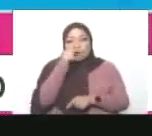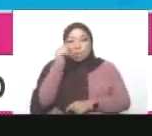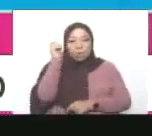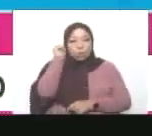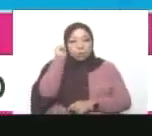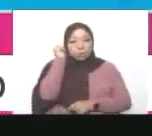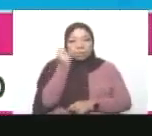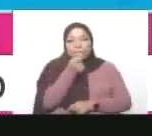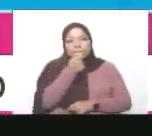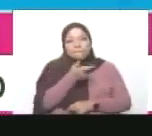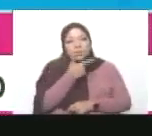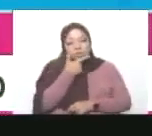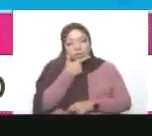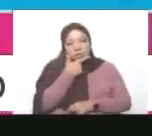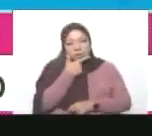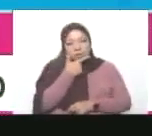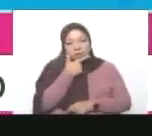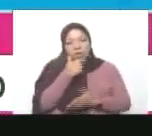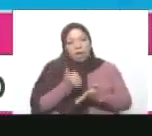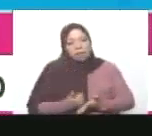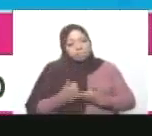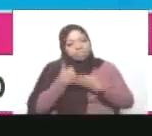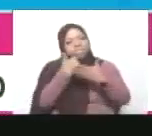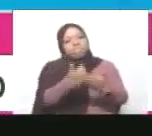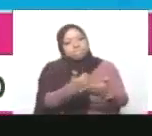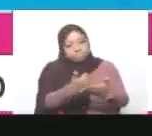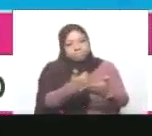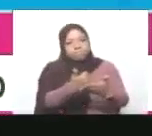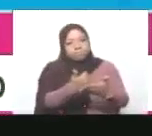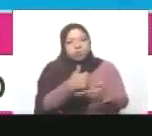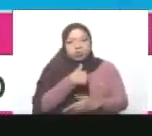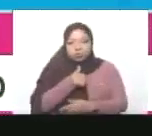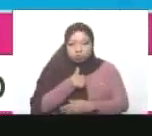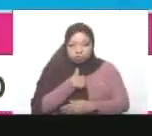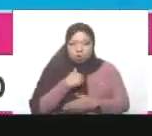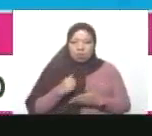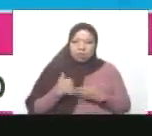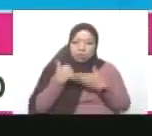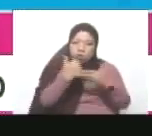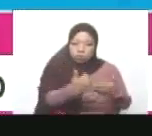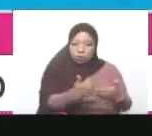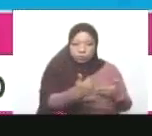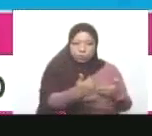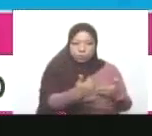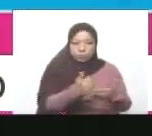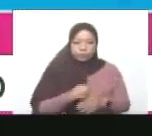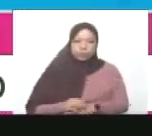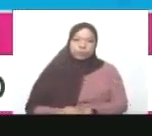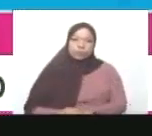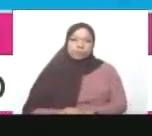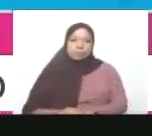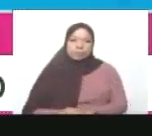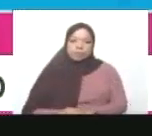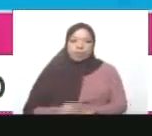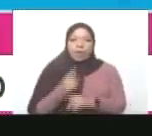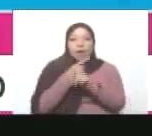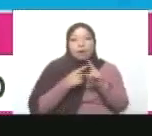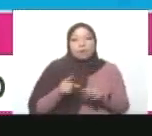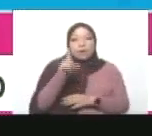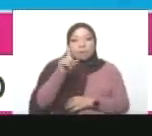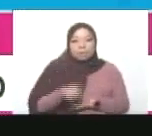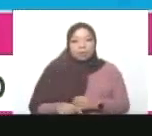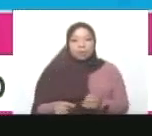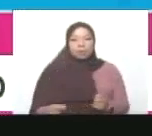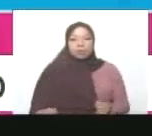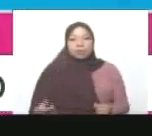una cosa bonita, ¿vale? Te vamos a ayudar. Yo te voy a ayudar. Qué bueno. Te voy a ayudar. Pero también tenemos allí